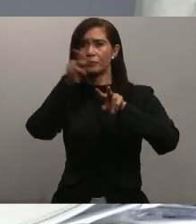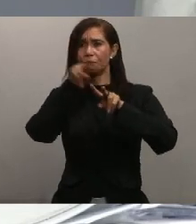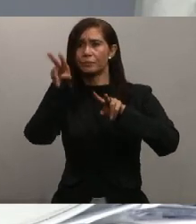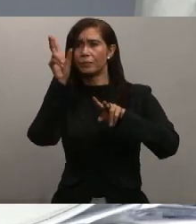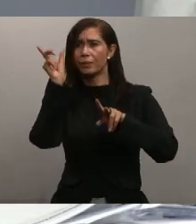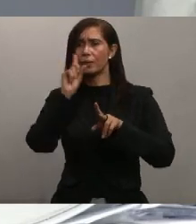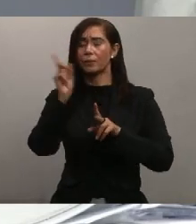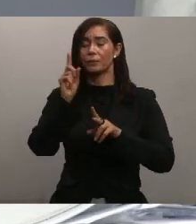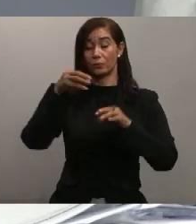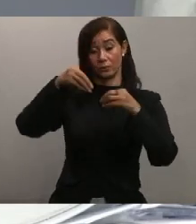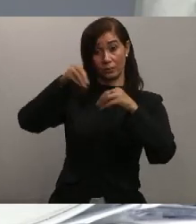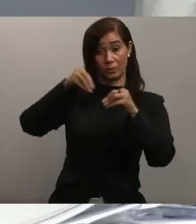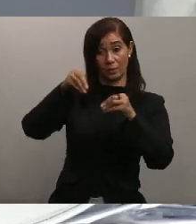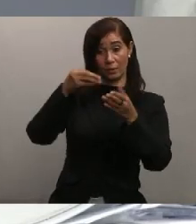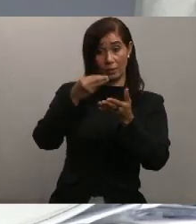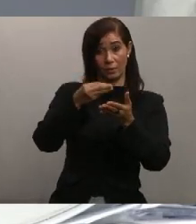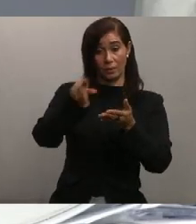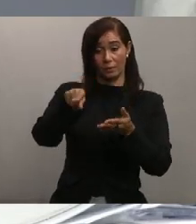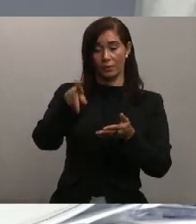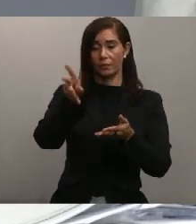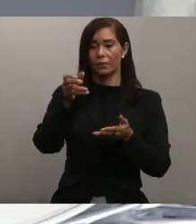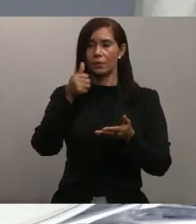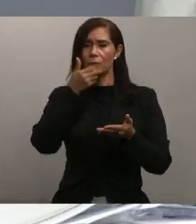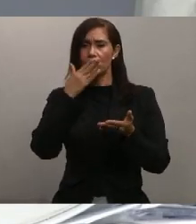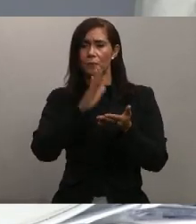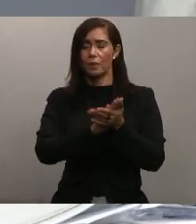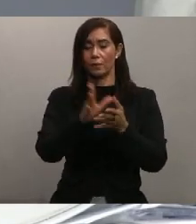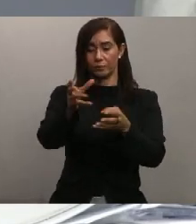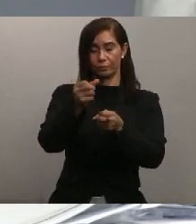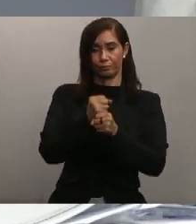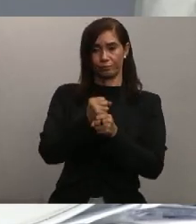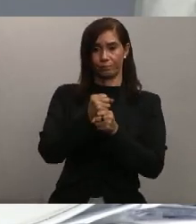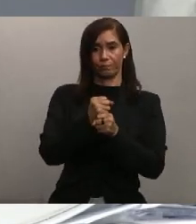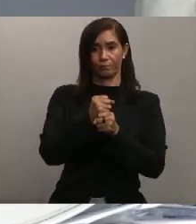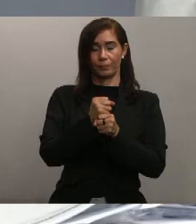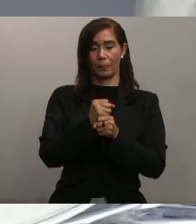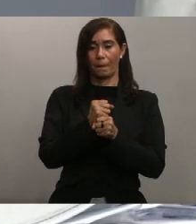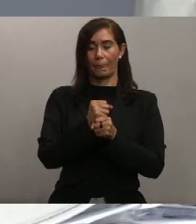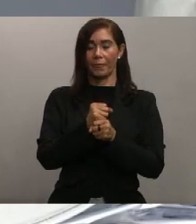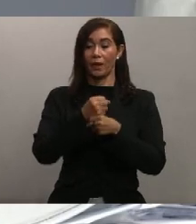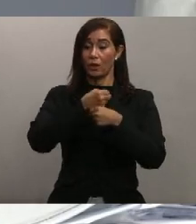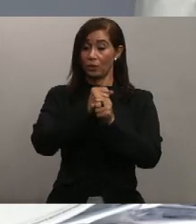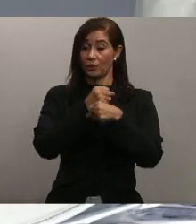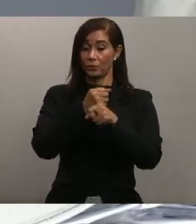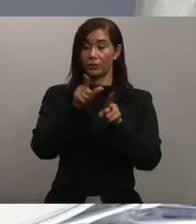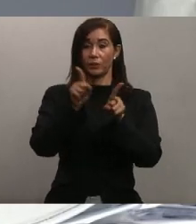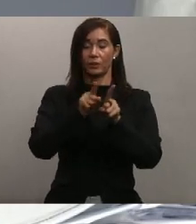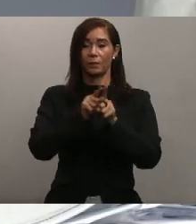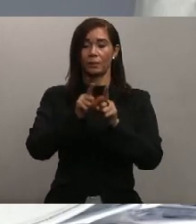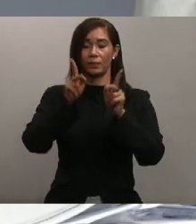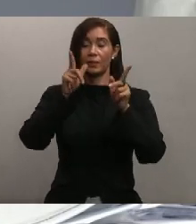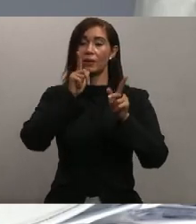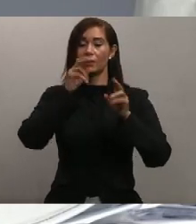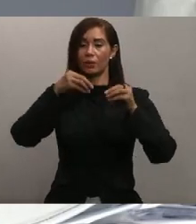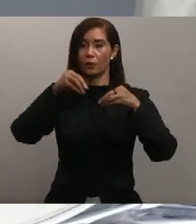de expendio en búsqueda de la detención, no solamente de los productores, sino también de los